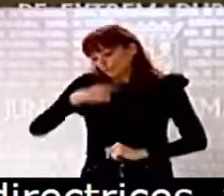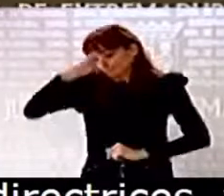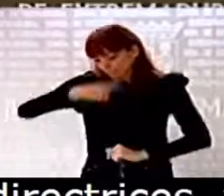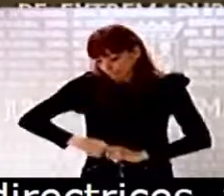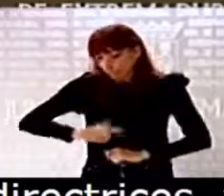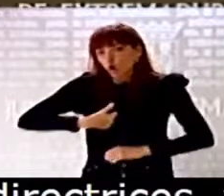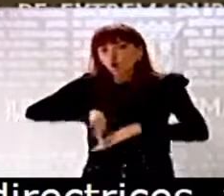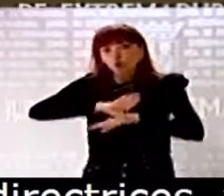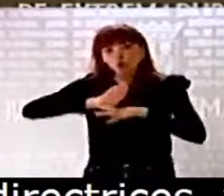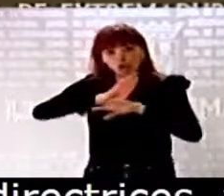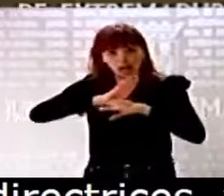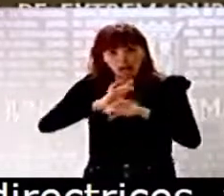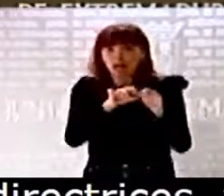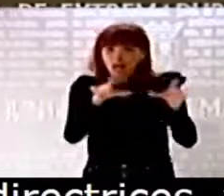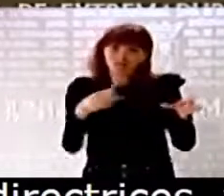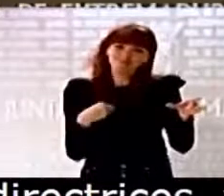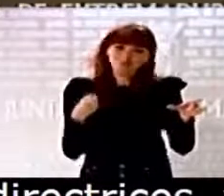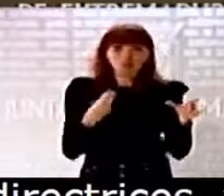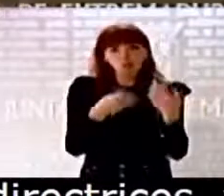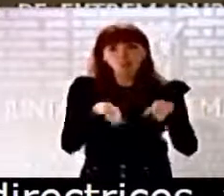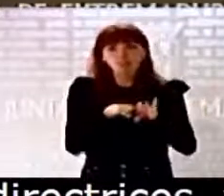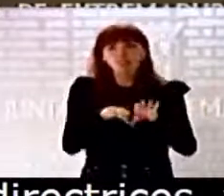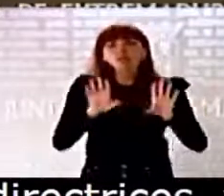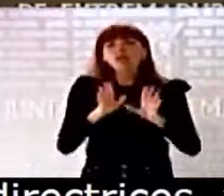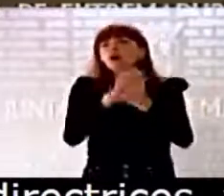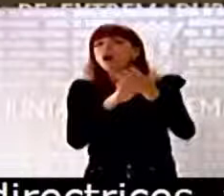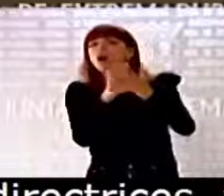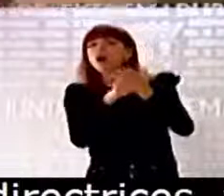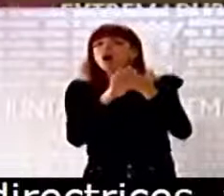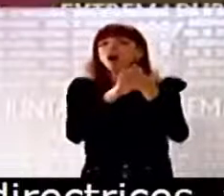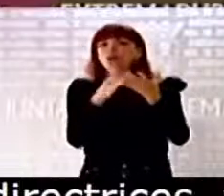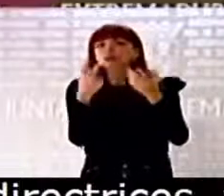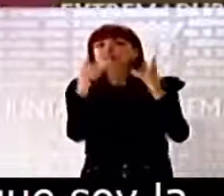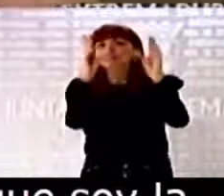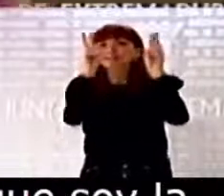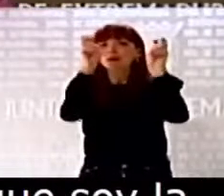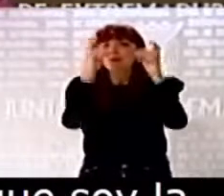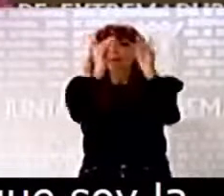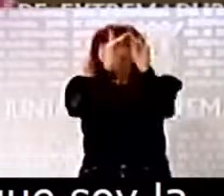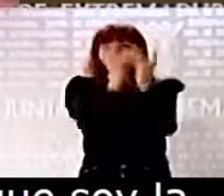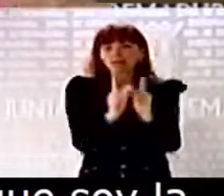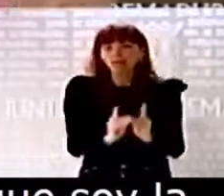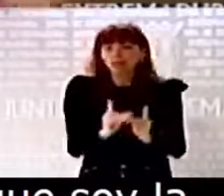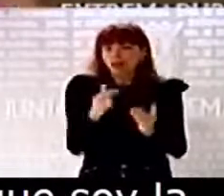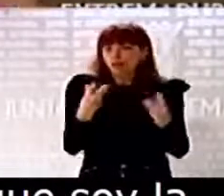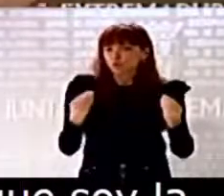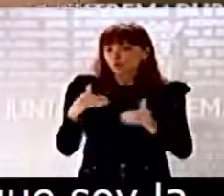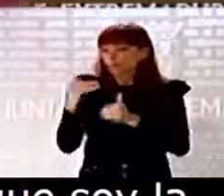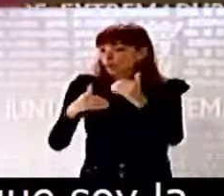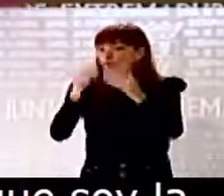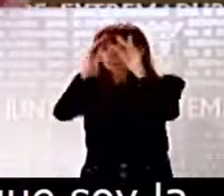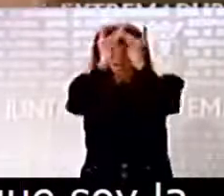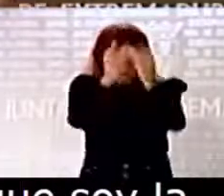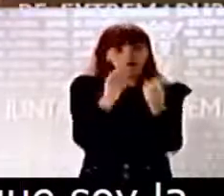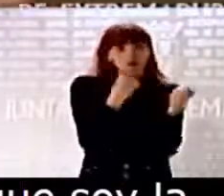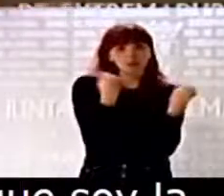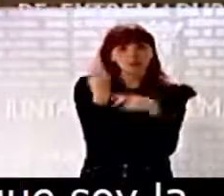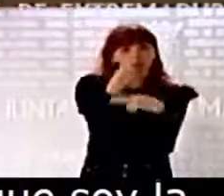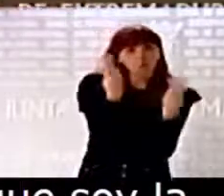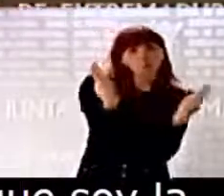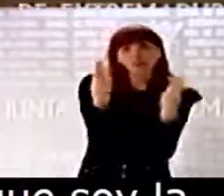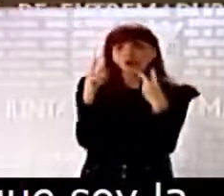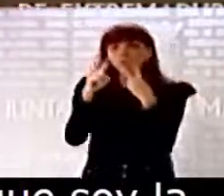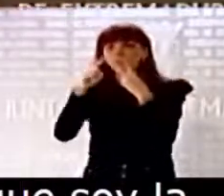consejera del ramo, pero hablamos mucho de la digitalización y del proceso de digitalización de las administraciones públicas, de la